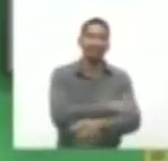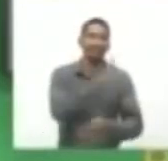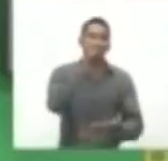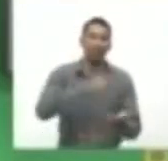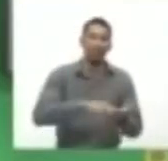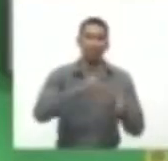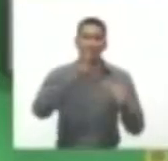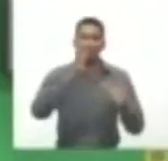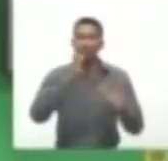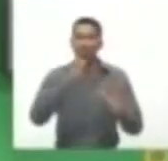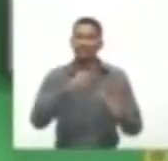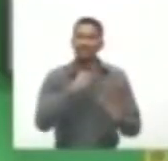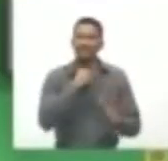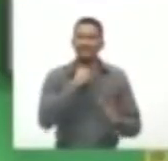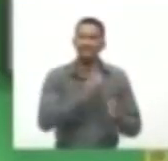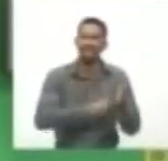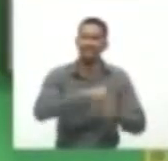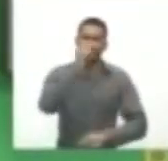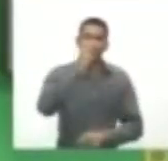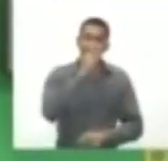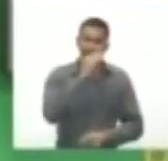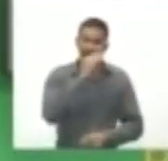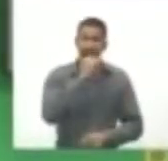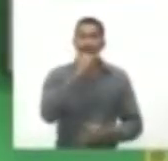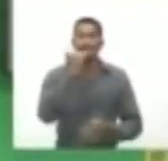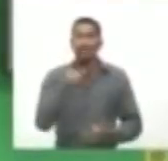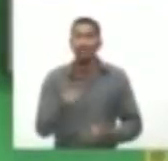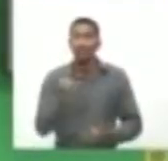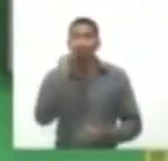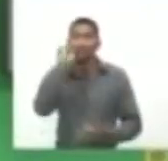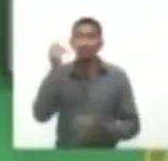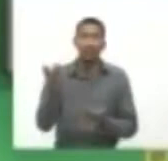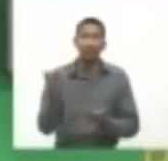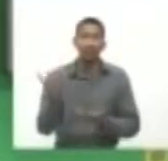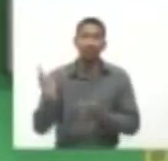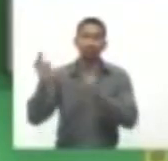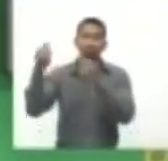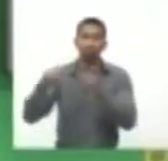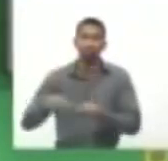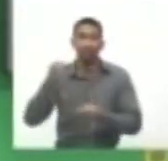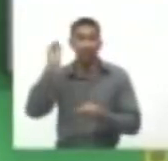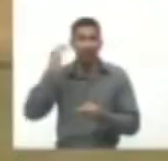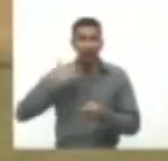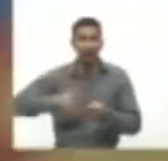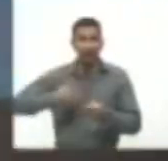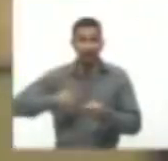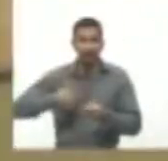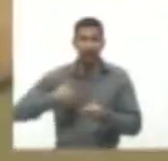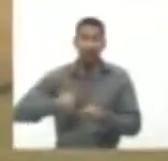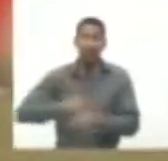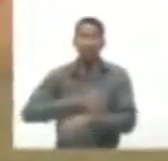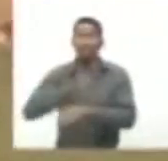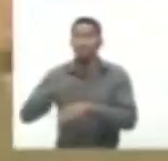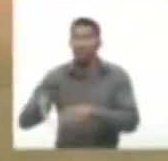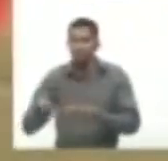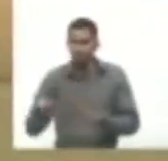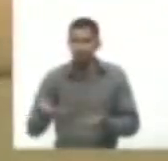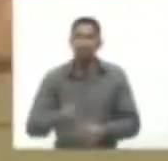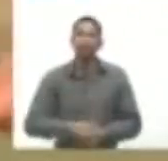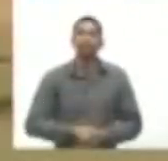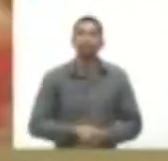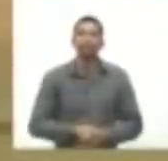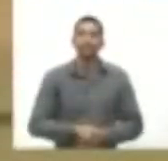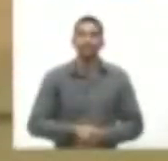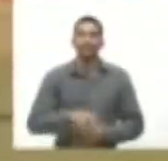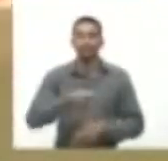ganar. Mañana estarían enfrentando a la Argentina. Más noticias deportivas a continuación. Junior, última detalles para el